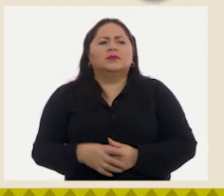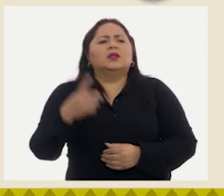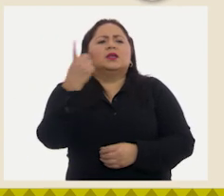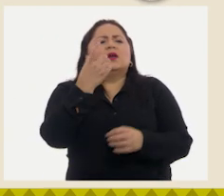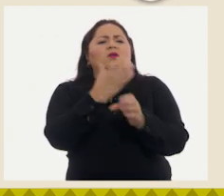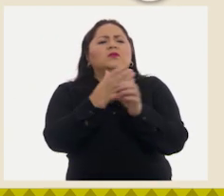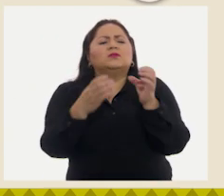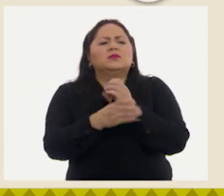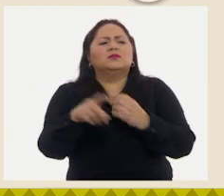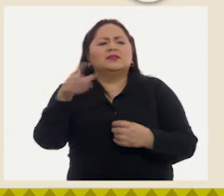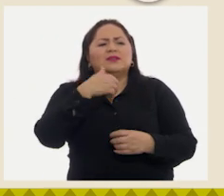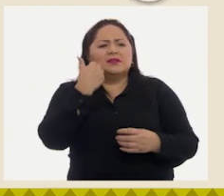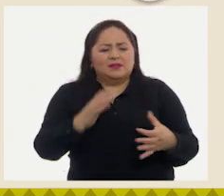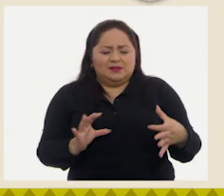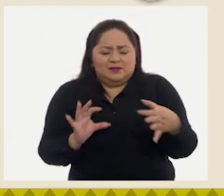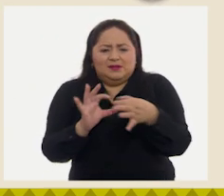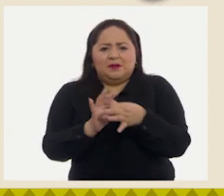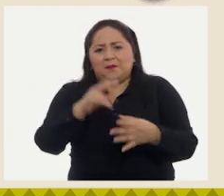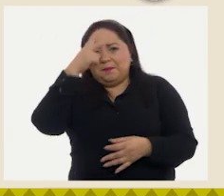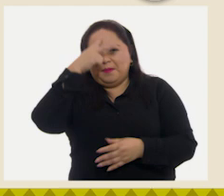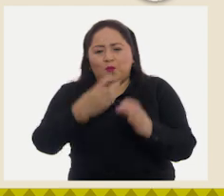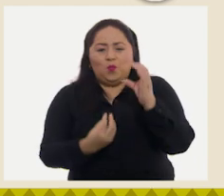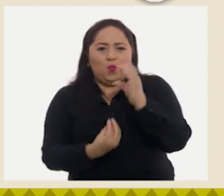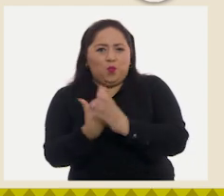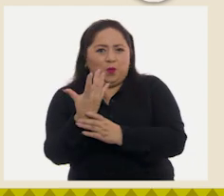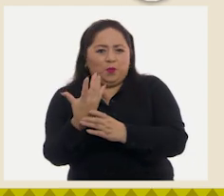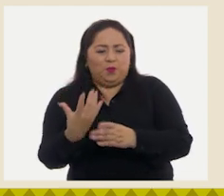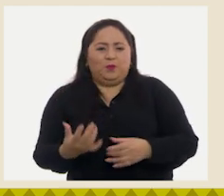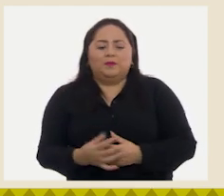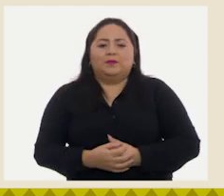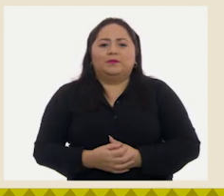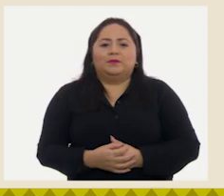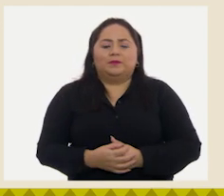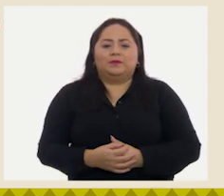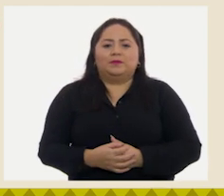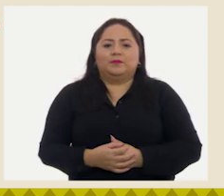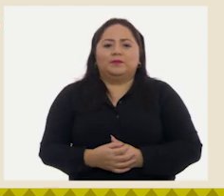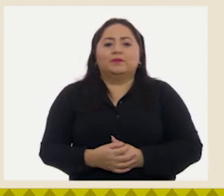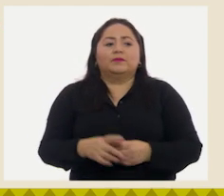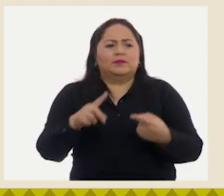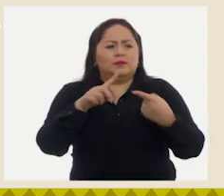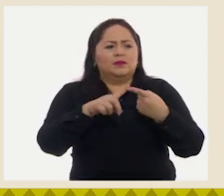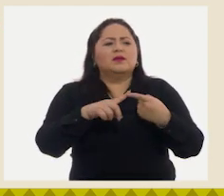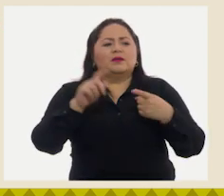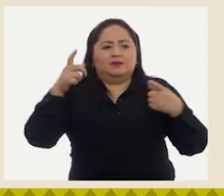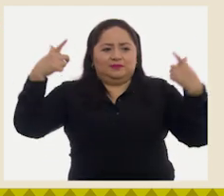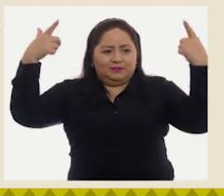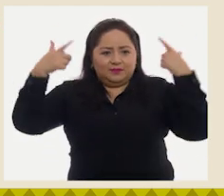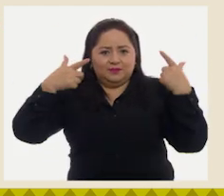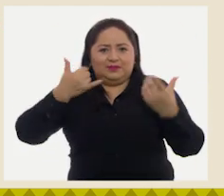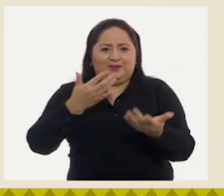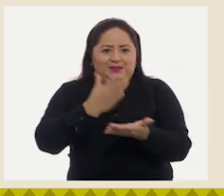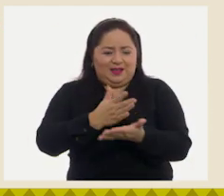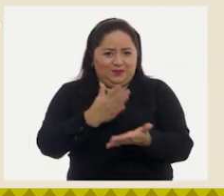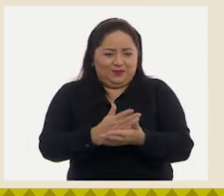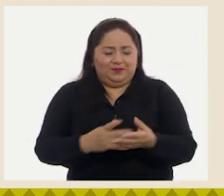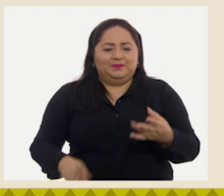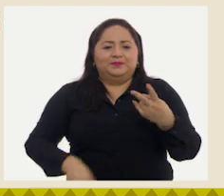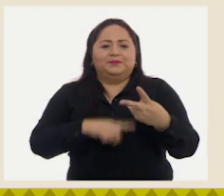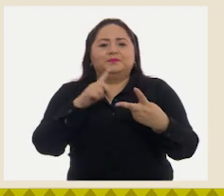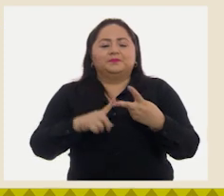cosas pretendía unir el Renacimiento mexicano? A. Los sombreros charros y los